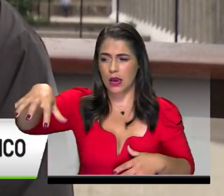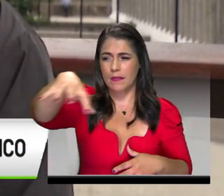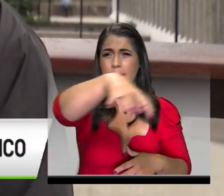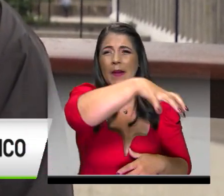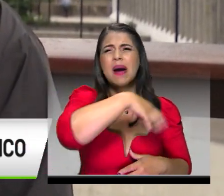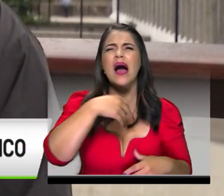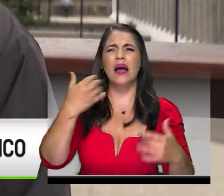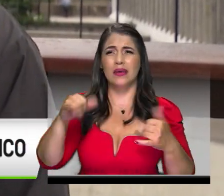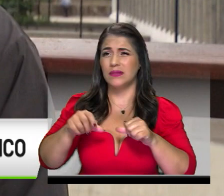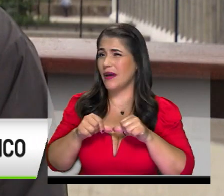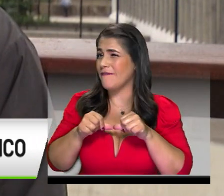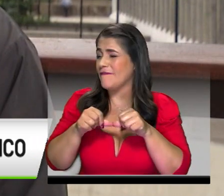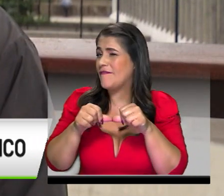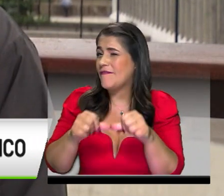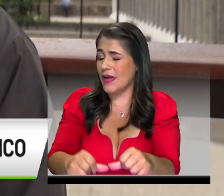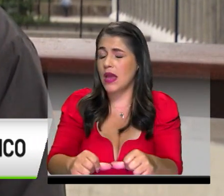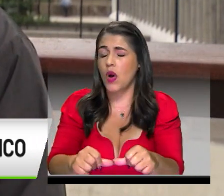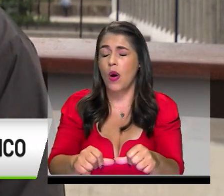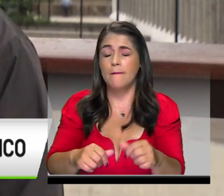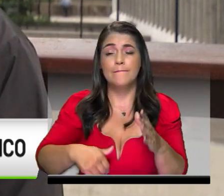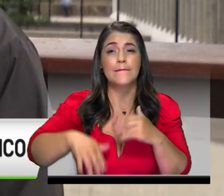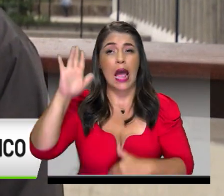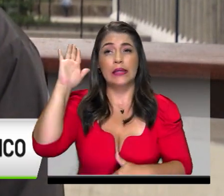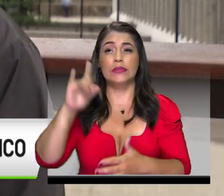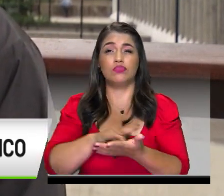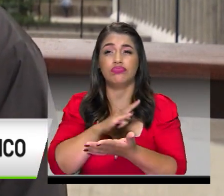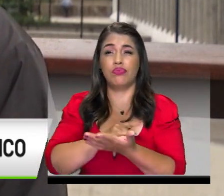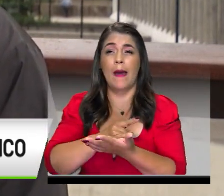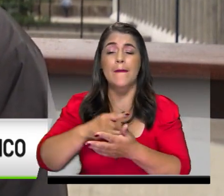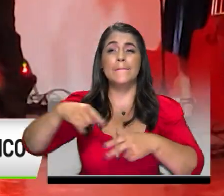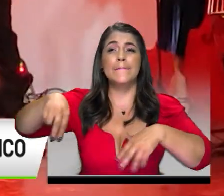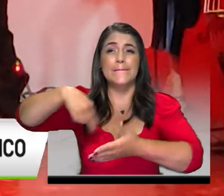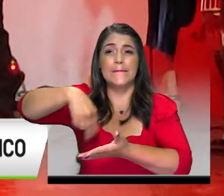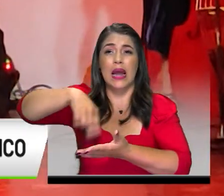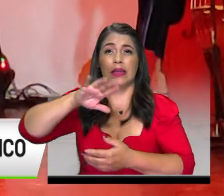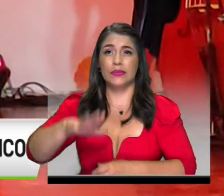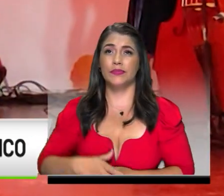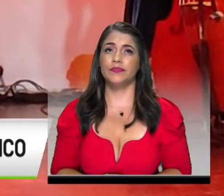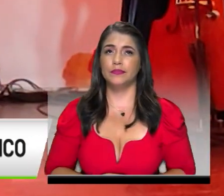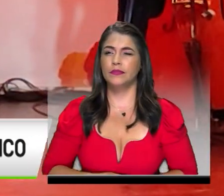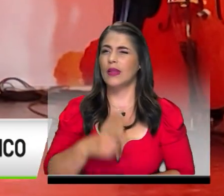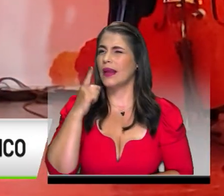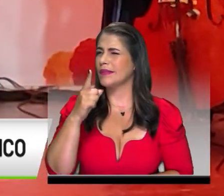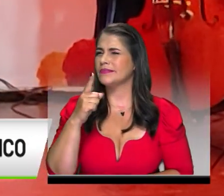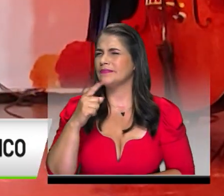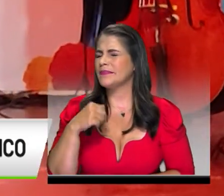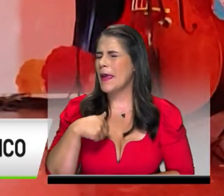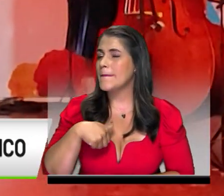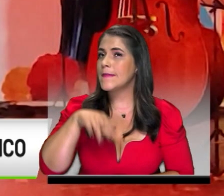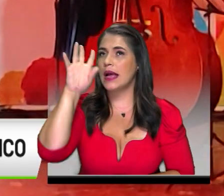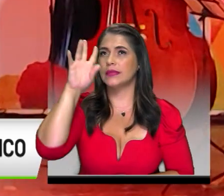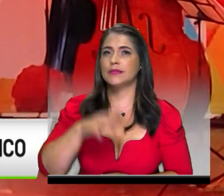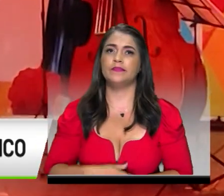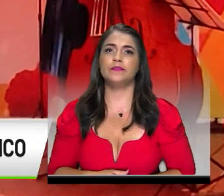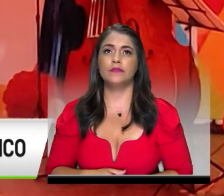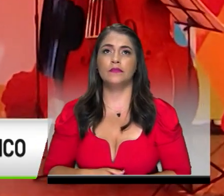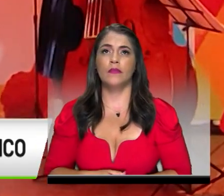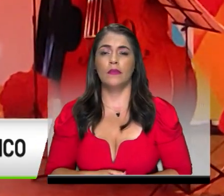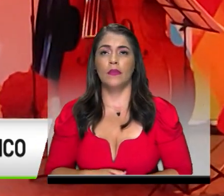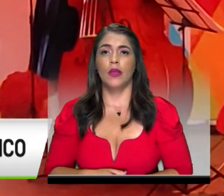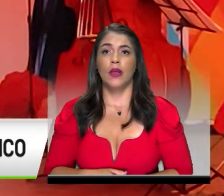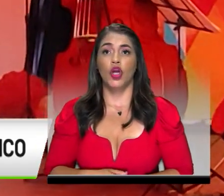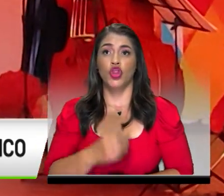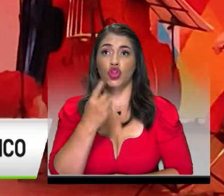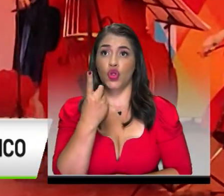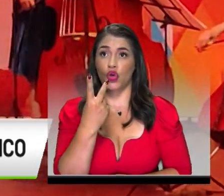desde que llegó ha logrado cautivar a todas las personas uno de sus mayores logros fue representar a los antioqueños en dos